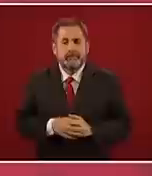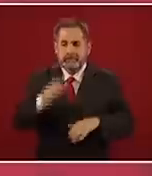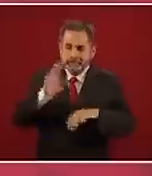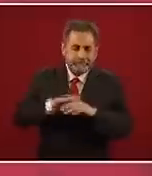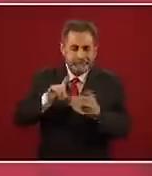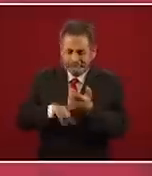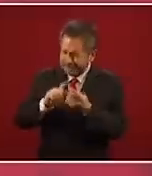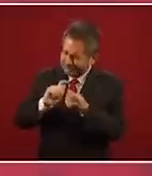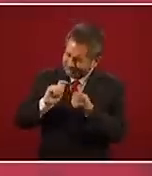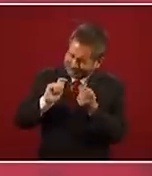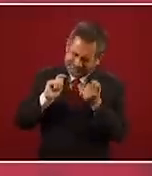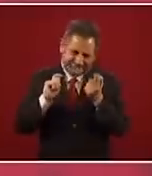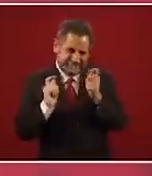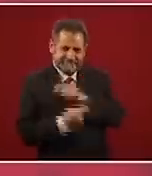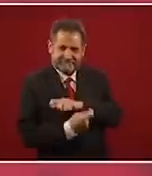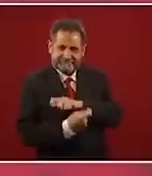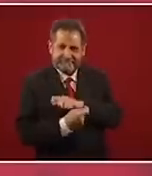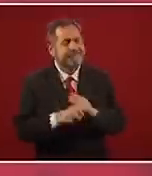profundo y